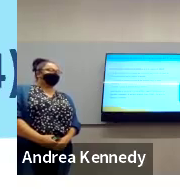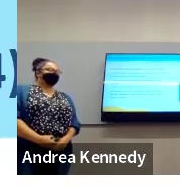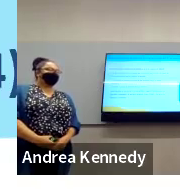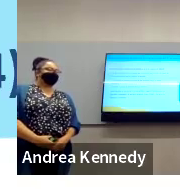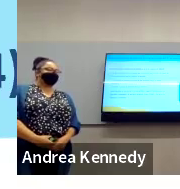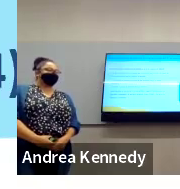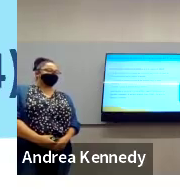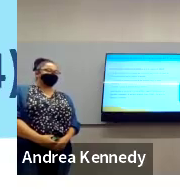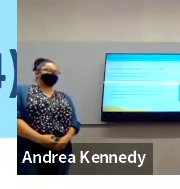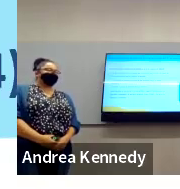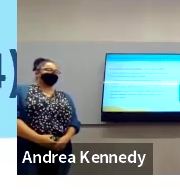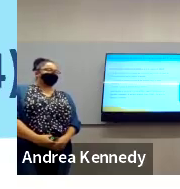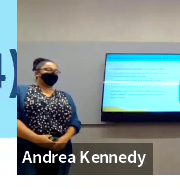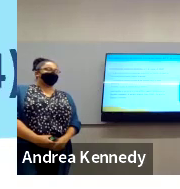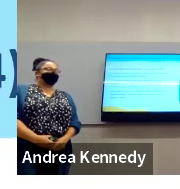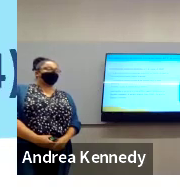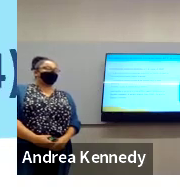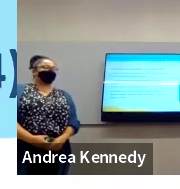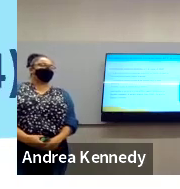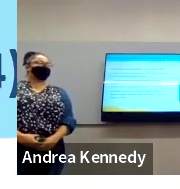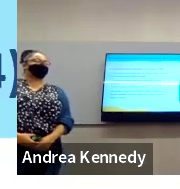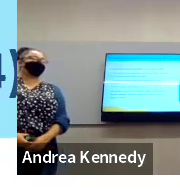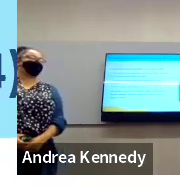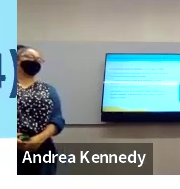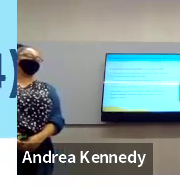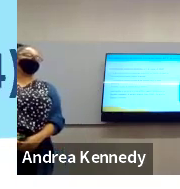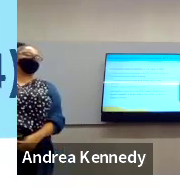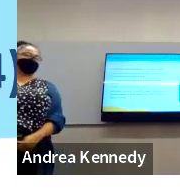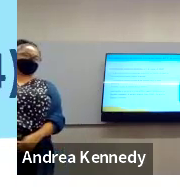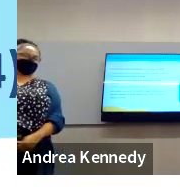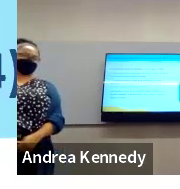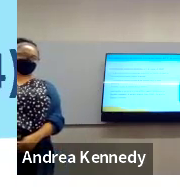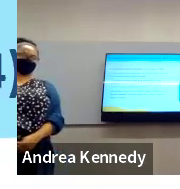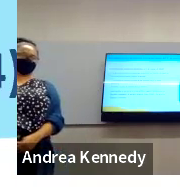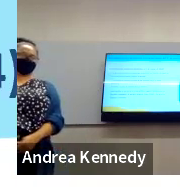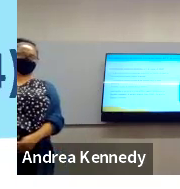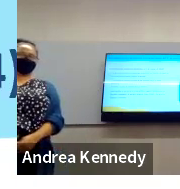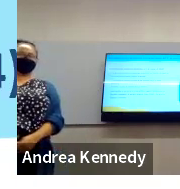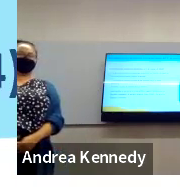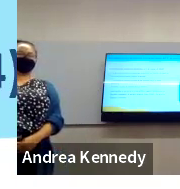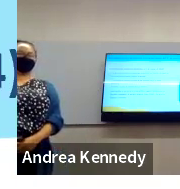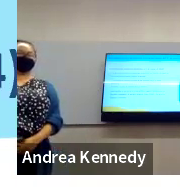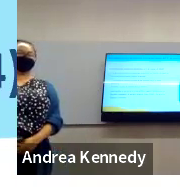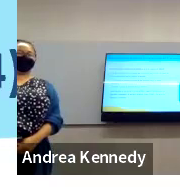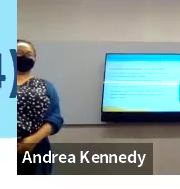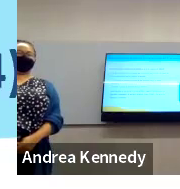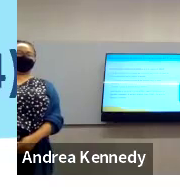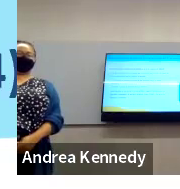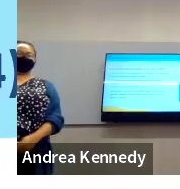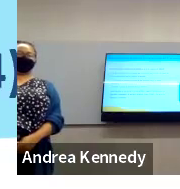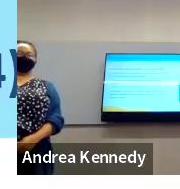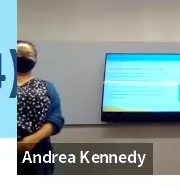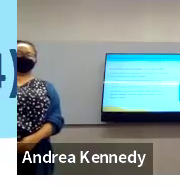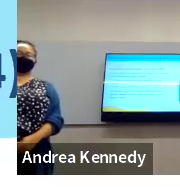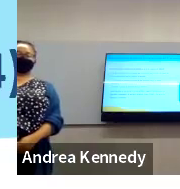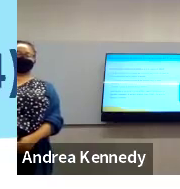2024, los REVs pueden continuar hasta que se presente una petición al ajuste de servicios públicos ante la ciudad